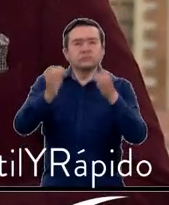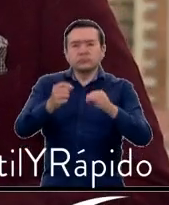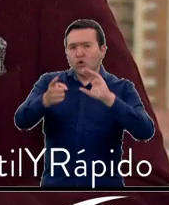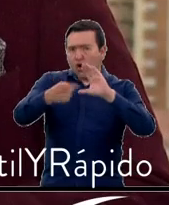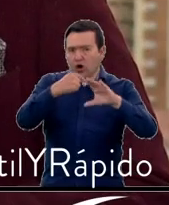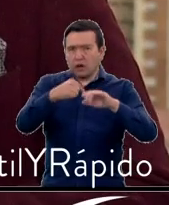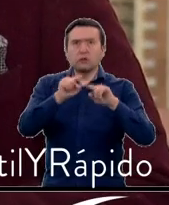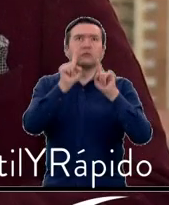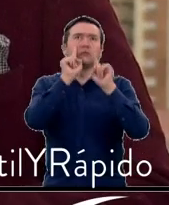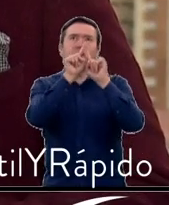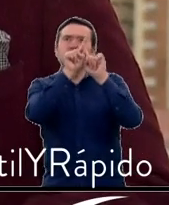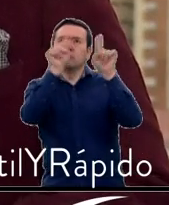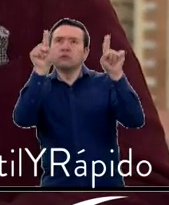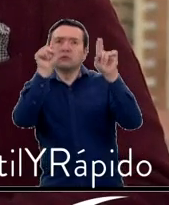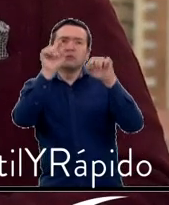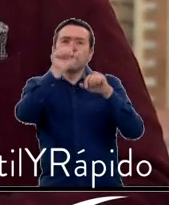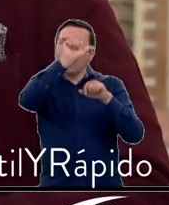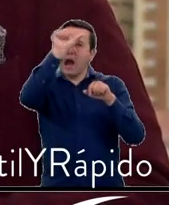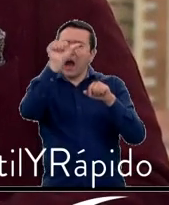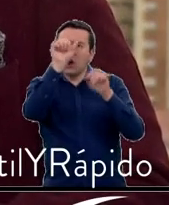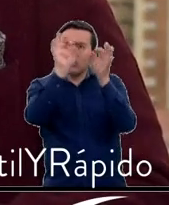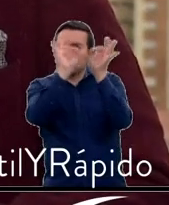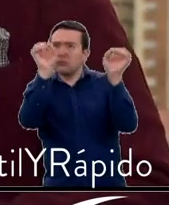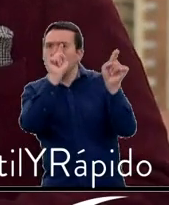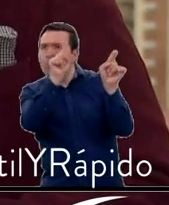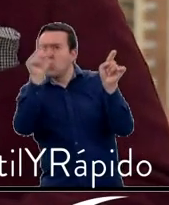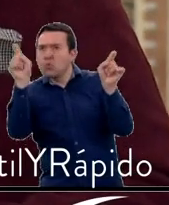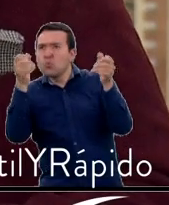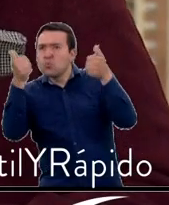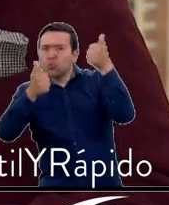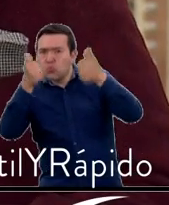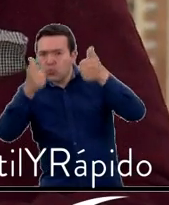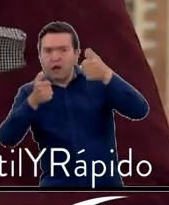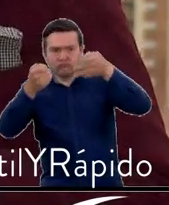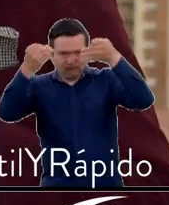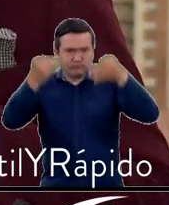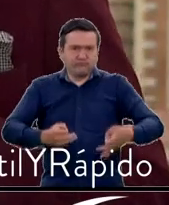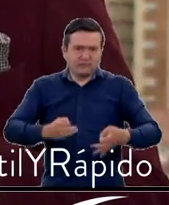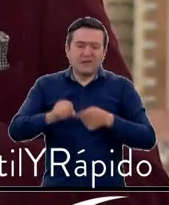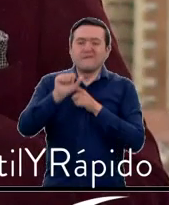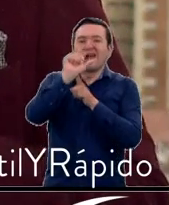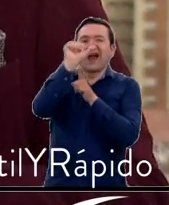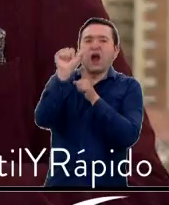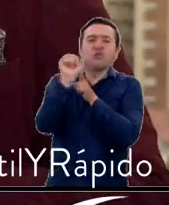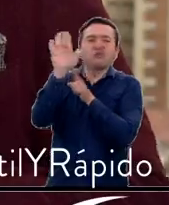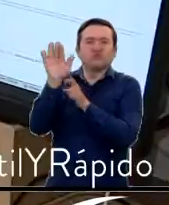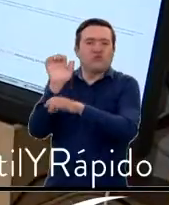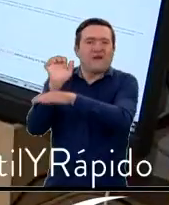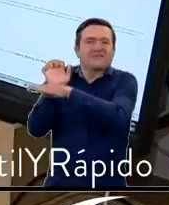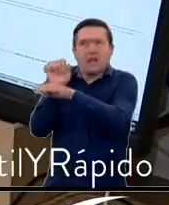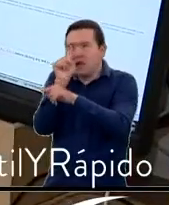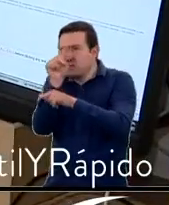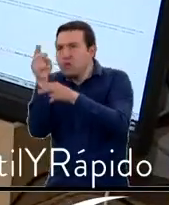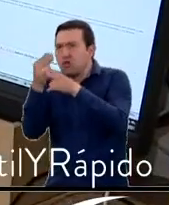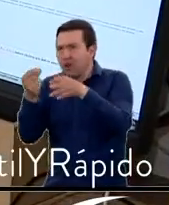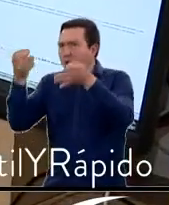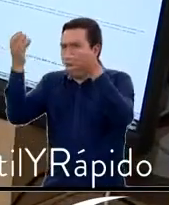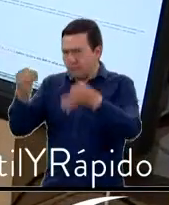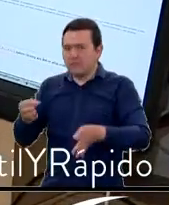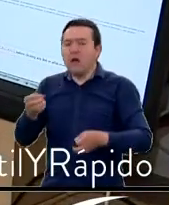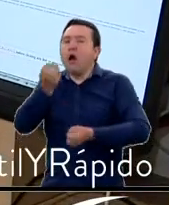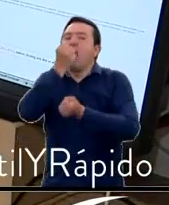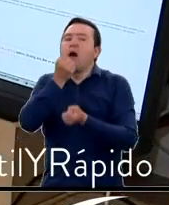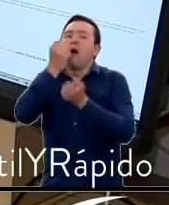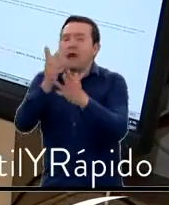entidad que dice ser. Para esto, mire que venga en realidad de una cuenta corporativa. Cerciórese siempre antes de soltar